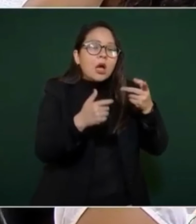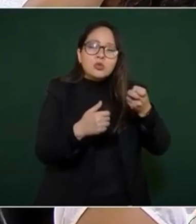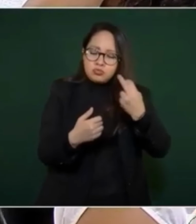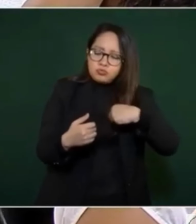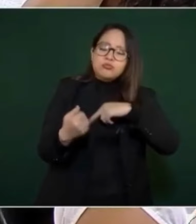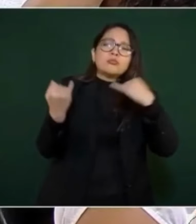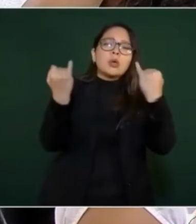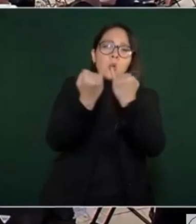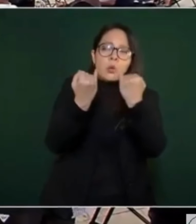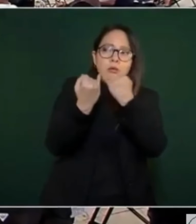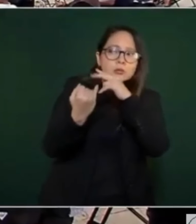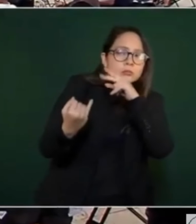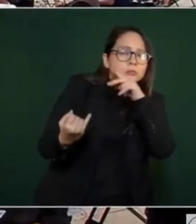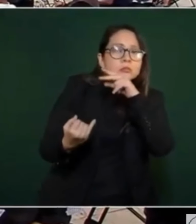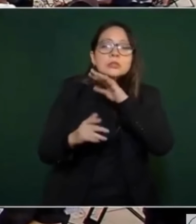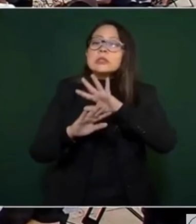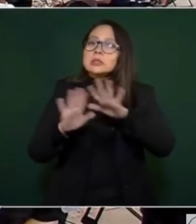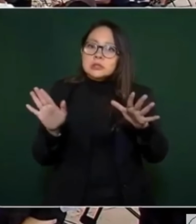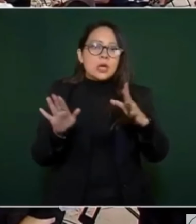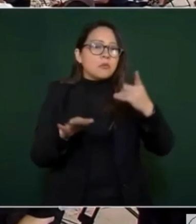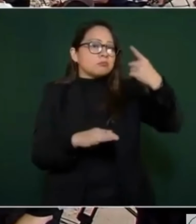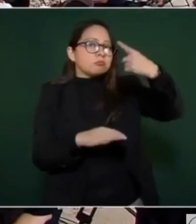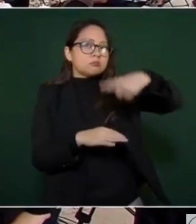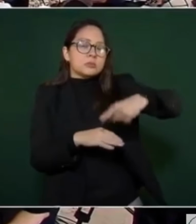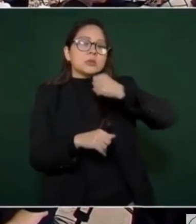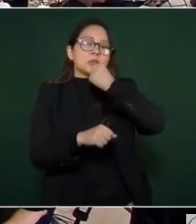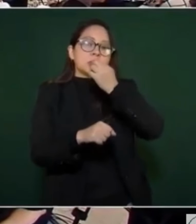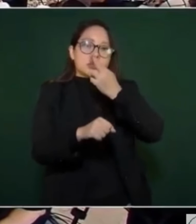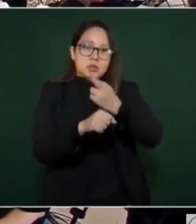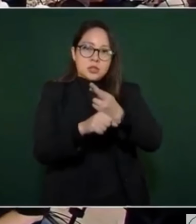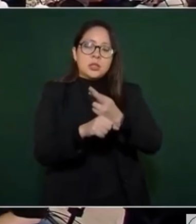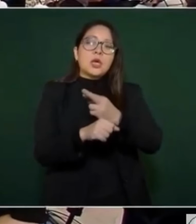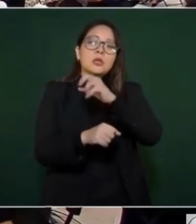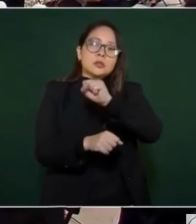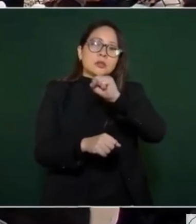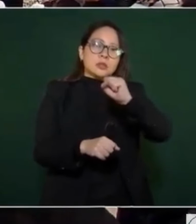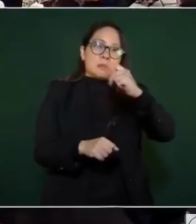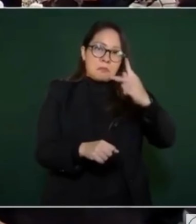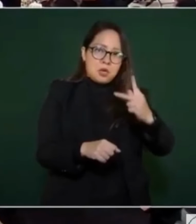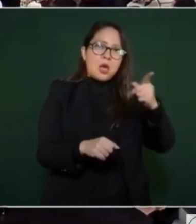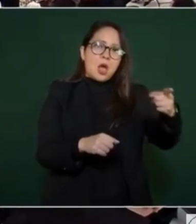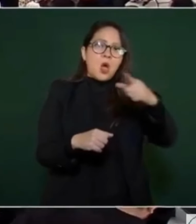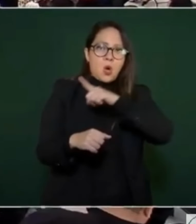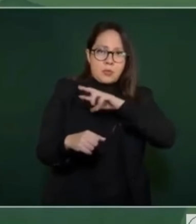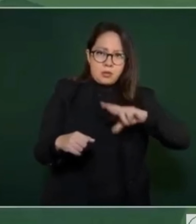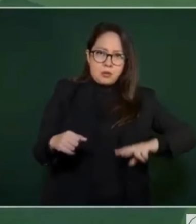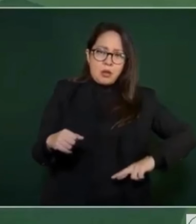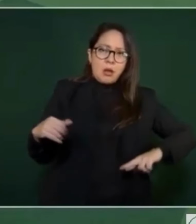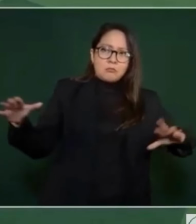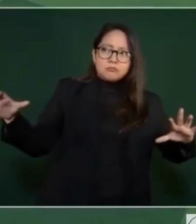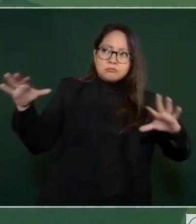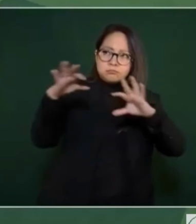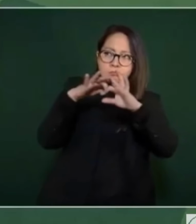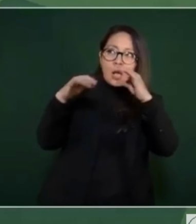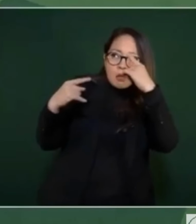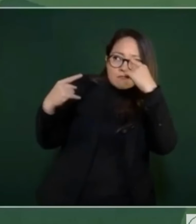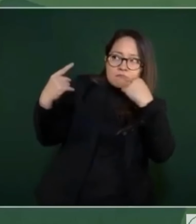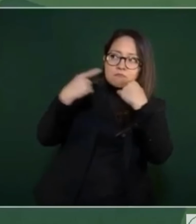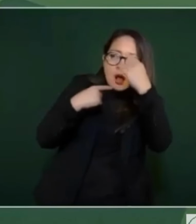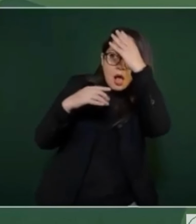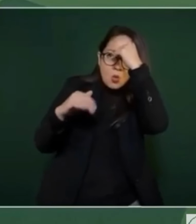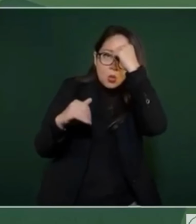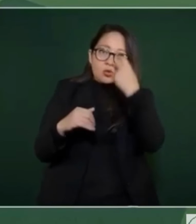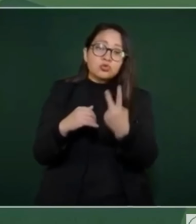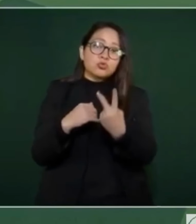instrucción de que la secretaria de Seguridad y el gobernador se van a poner de acuerdo para resolver. Son dos penales